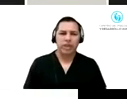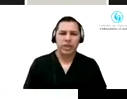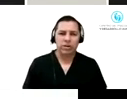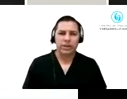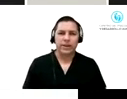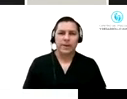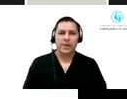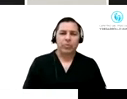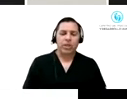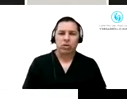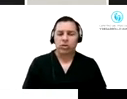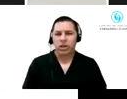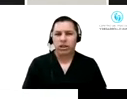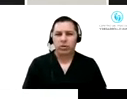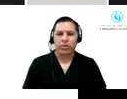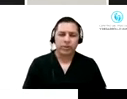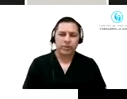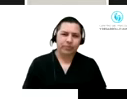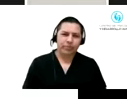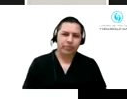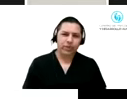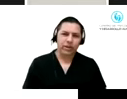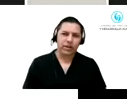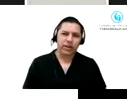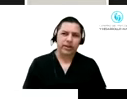los miércoles. Todos son gratuitos.